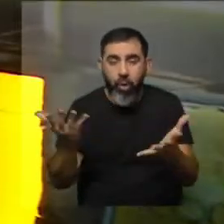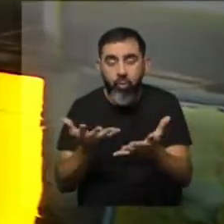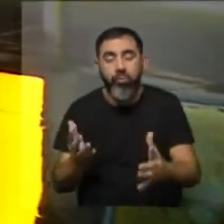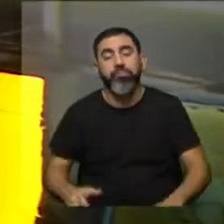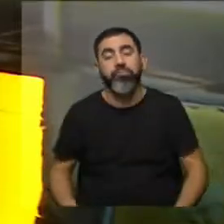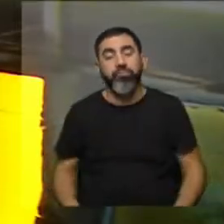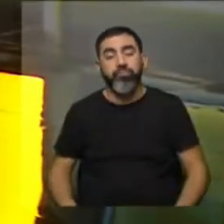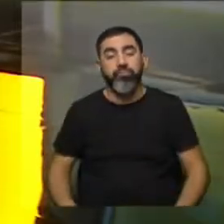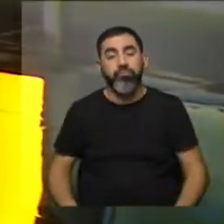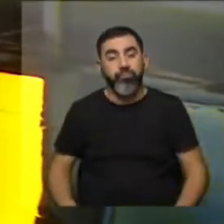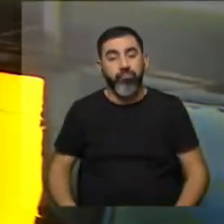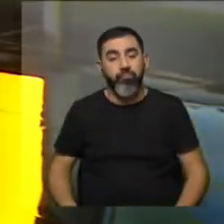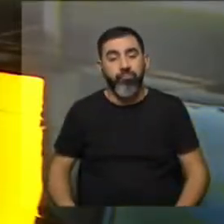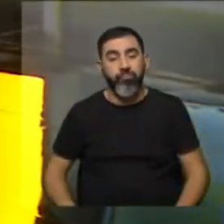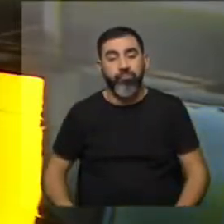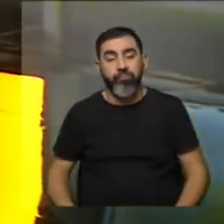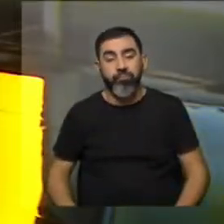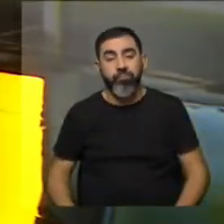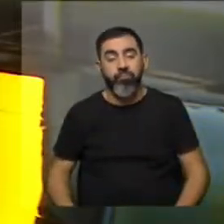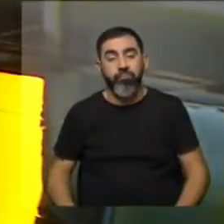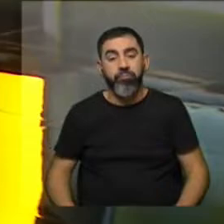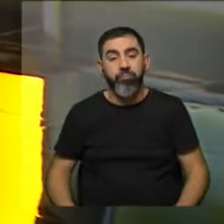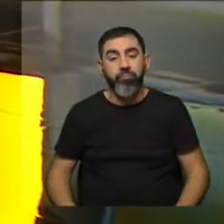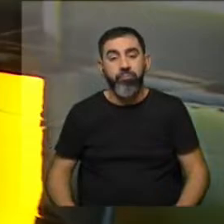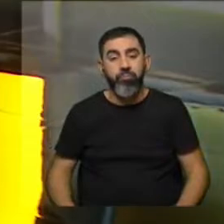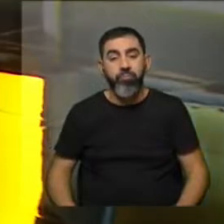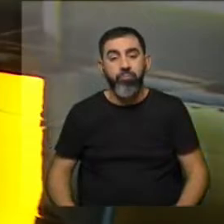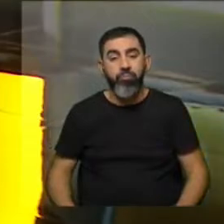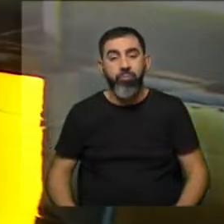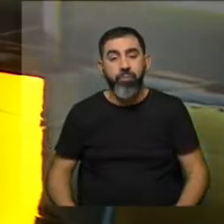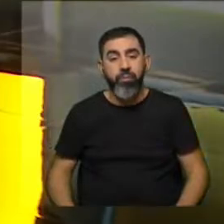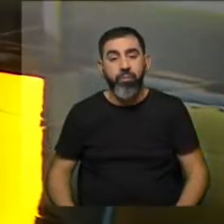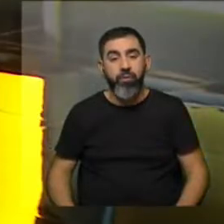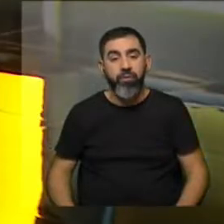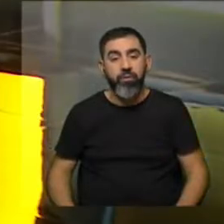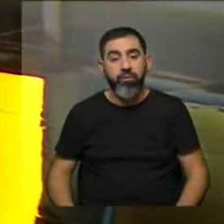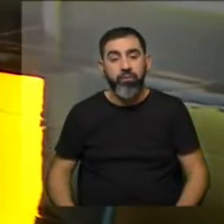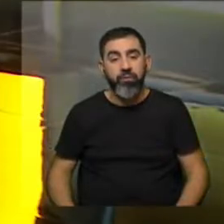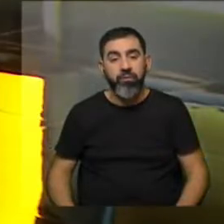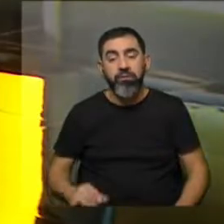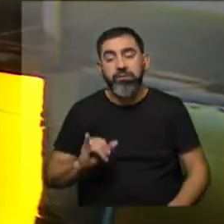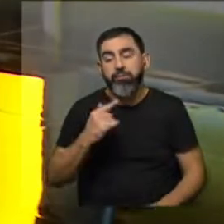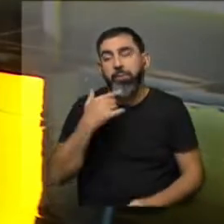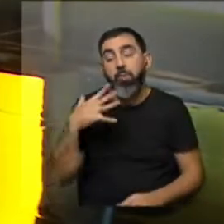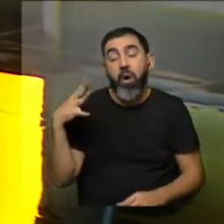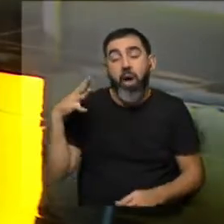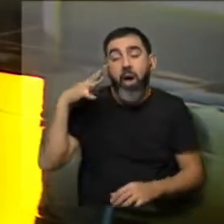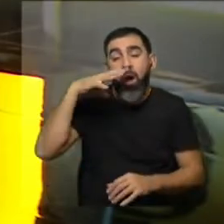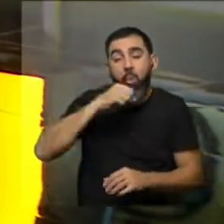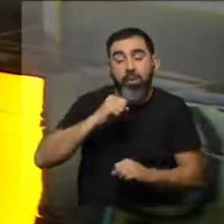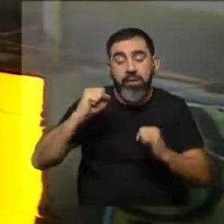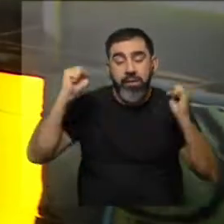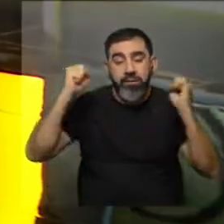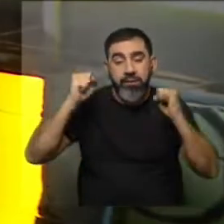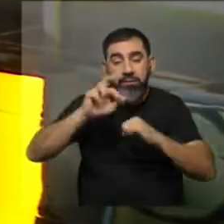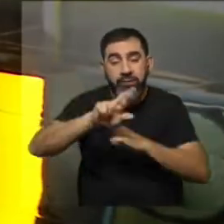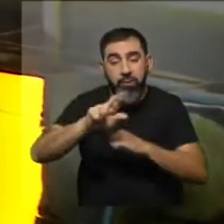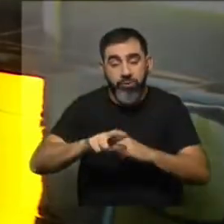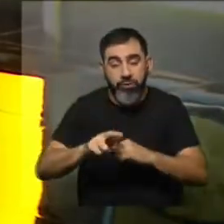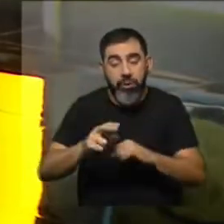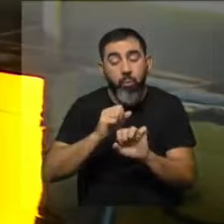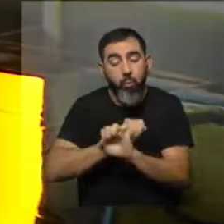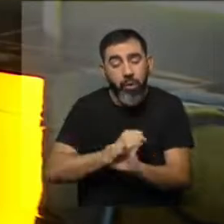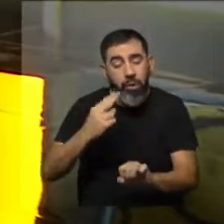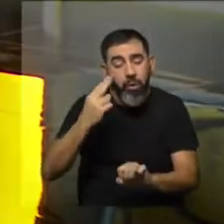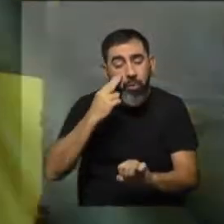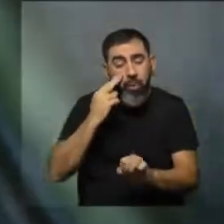Uno no lo visualiza. Ahora, si hasta acá aguantó el Santa Lucía, nos dio para todos, ¿el problema también puede ser